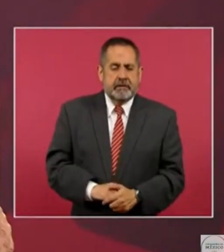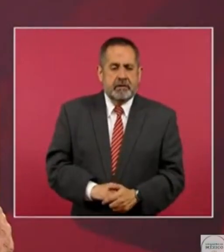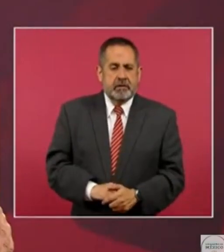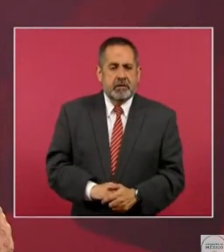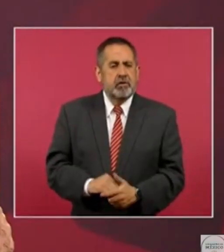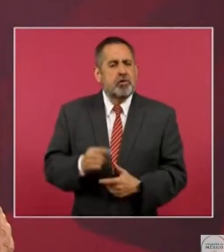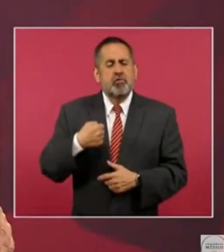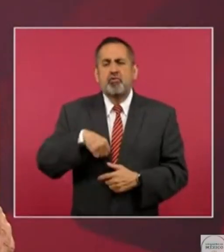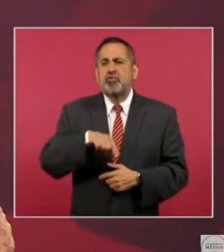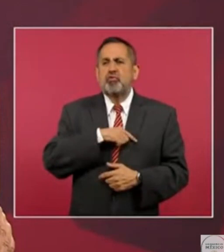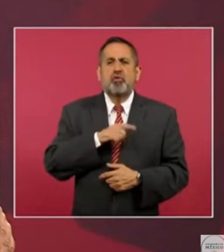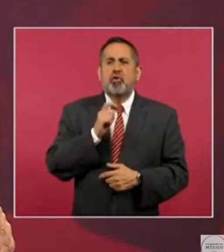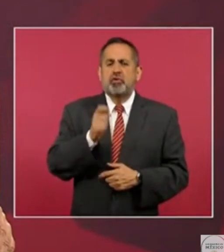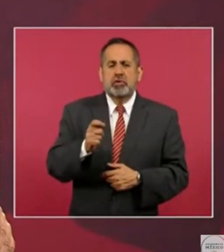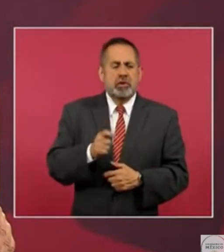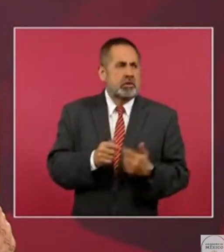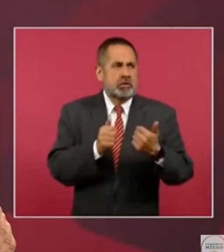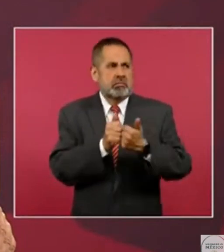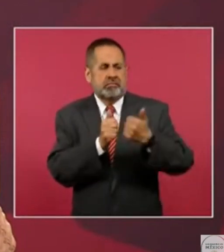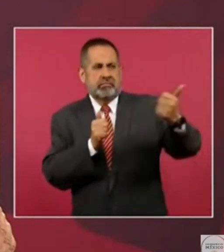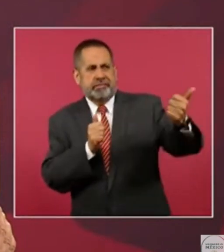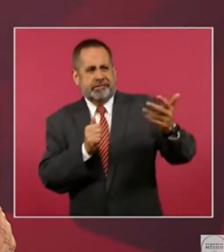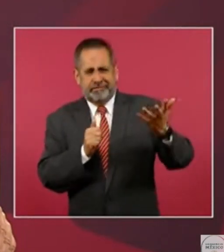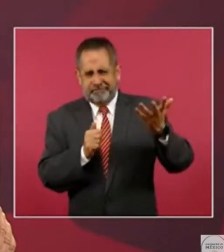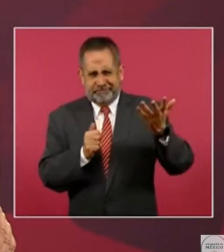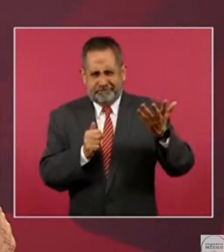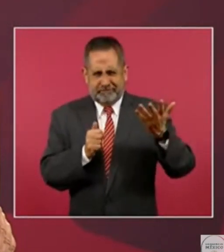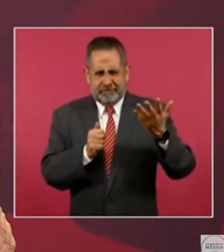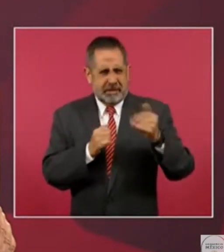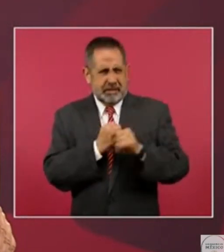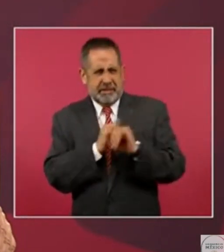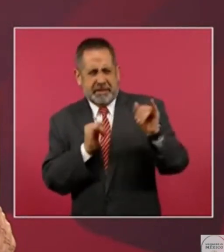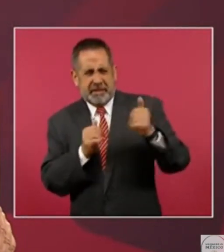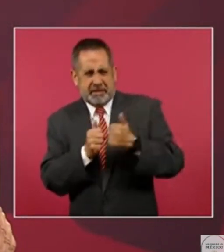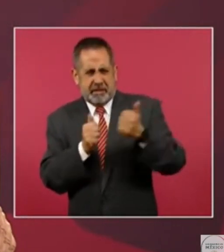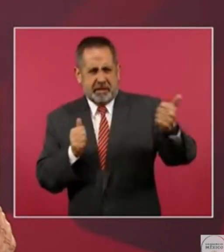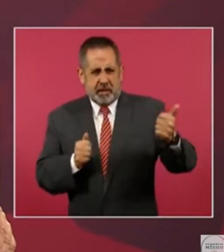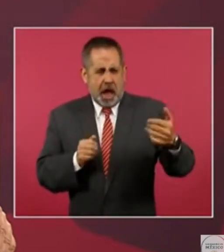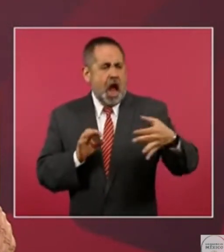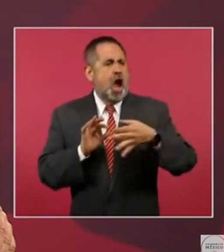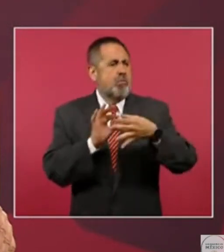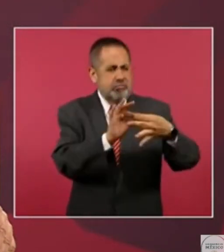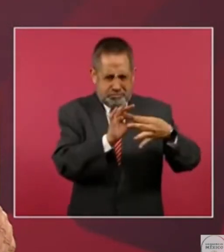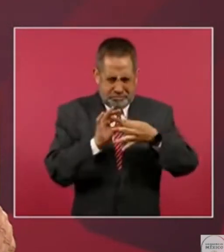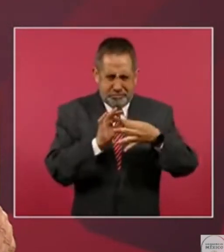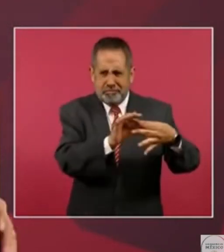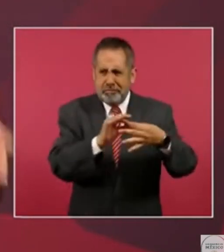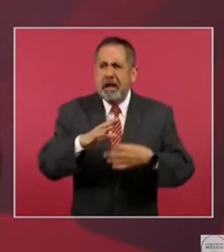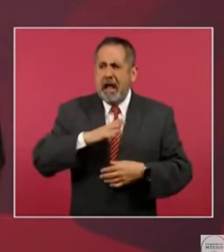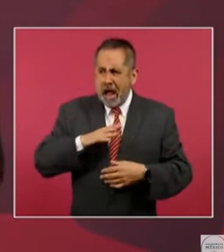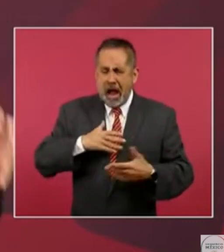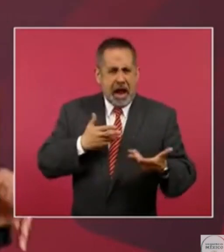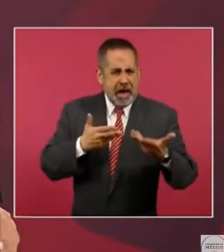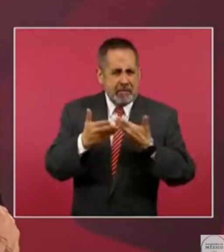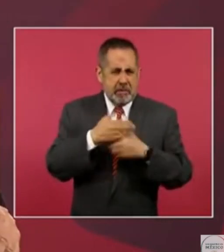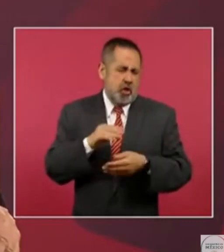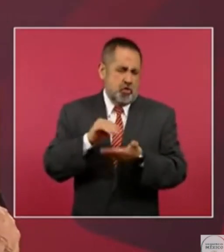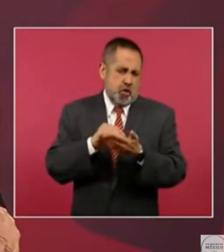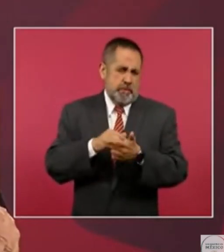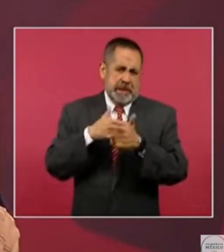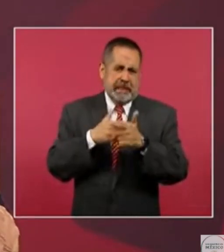Actuamos con autonomía, con independencia. Sí hay cooperación, y la va a seguir